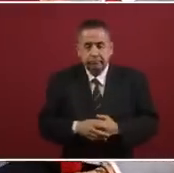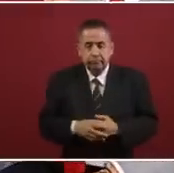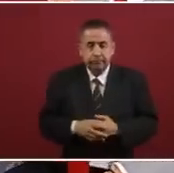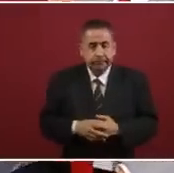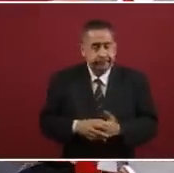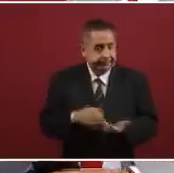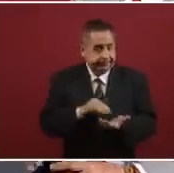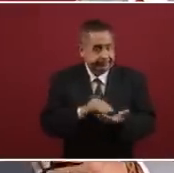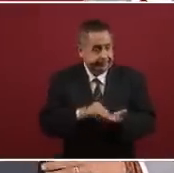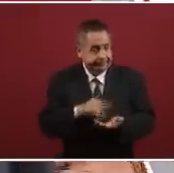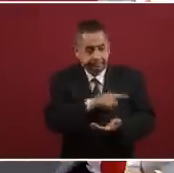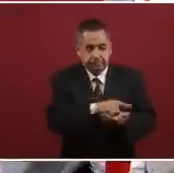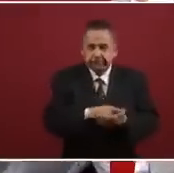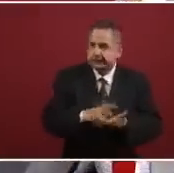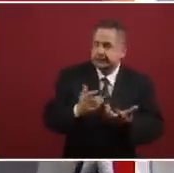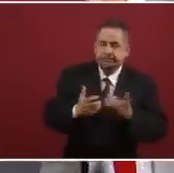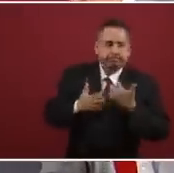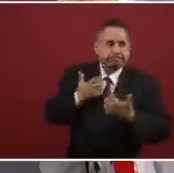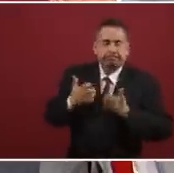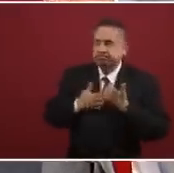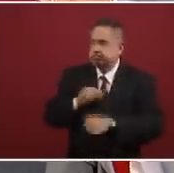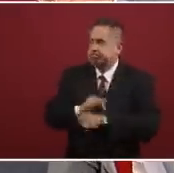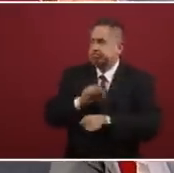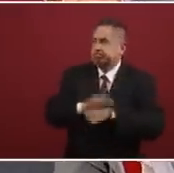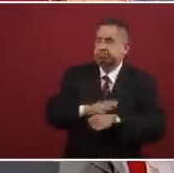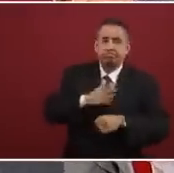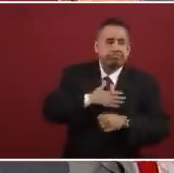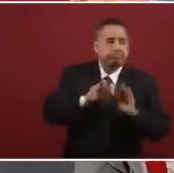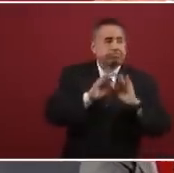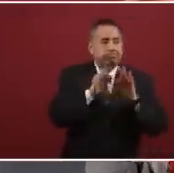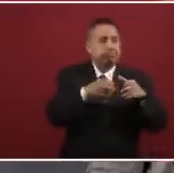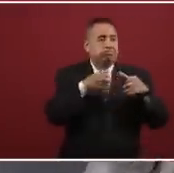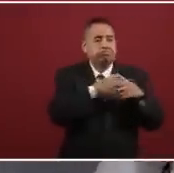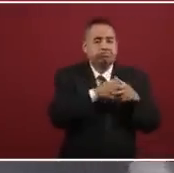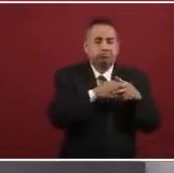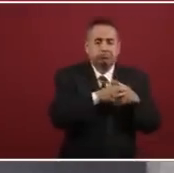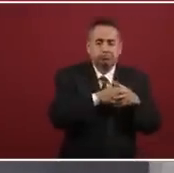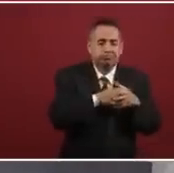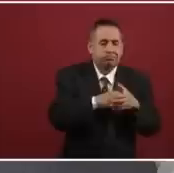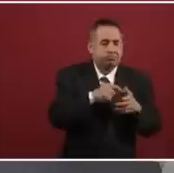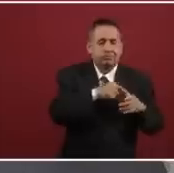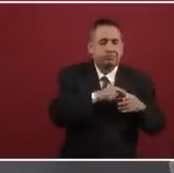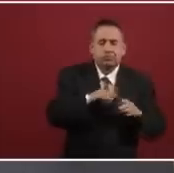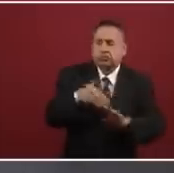están defendiendo ese modelo antipopular,